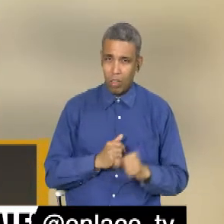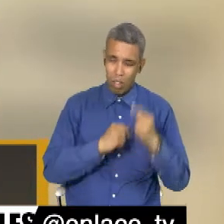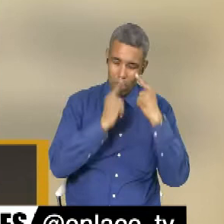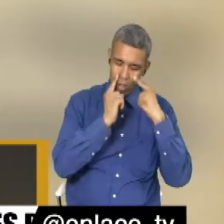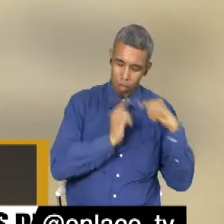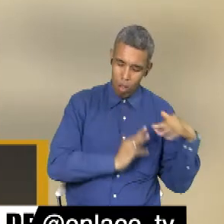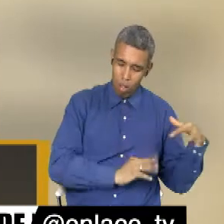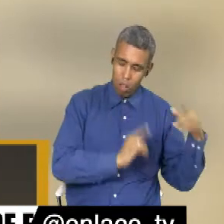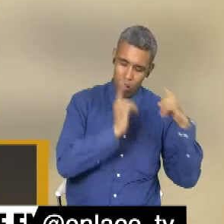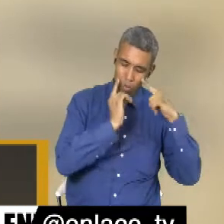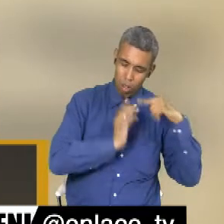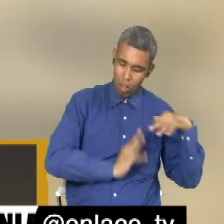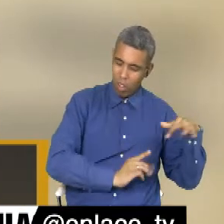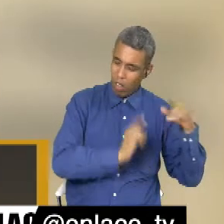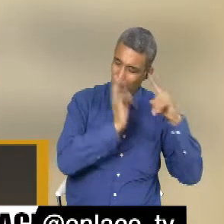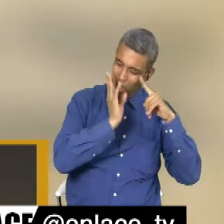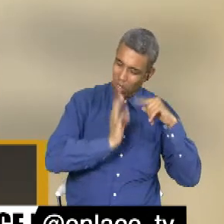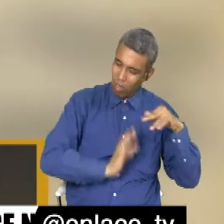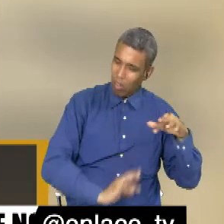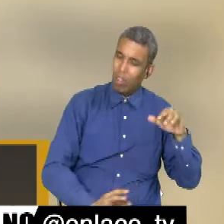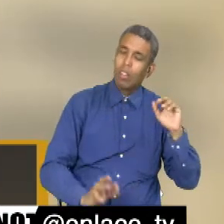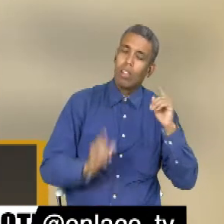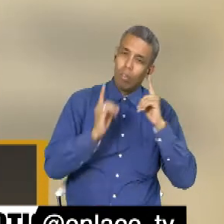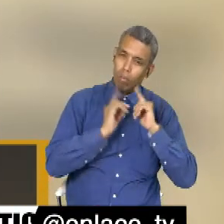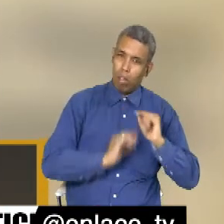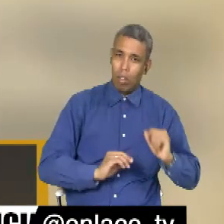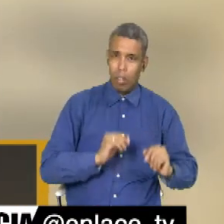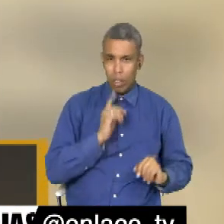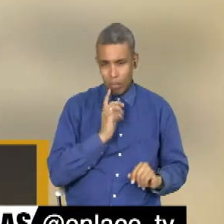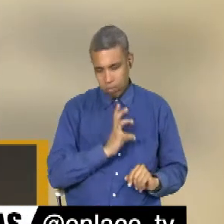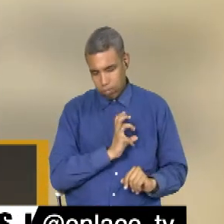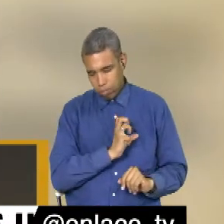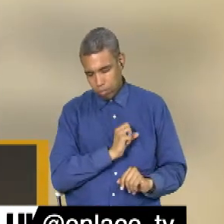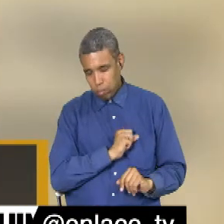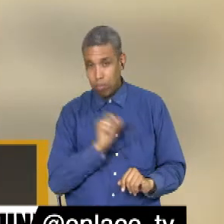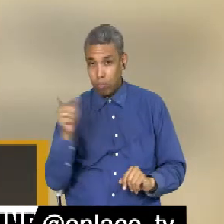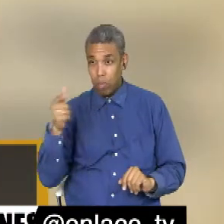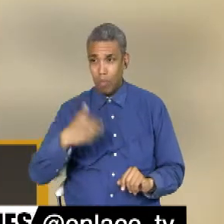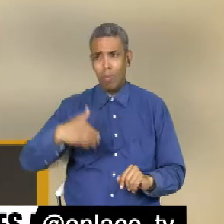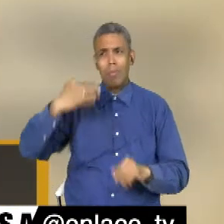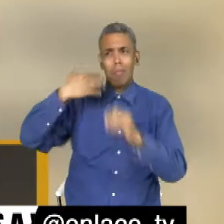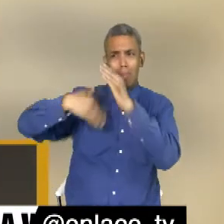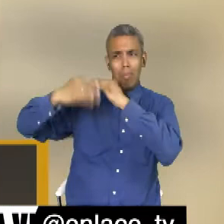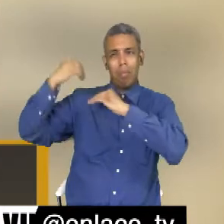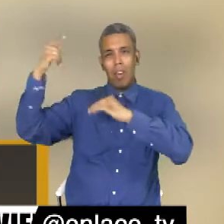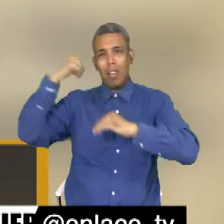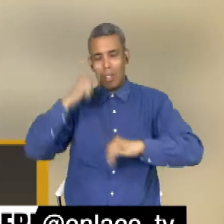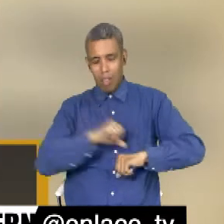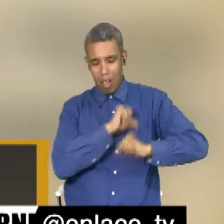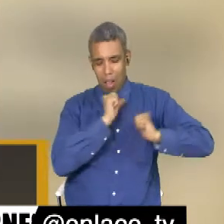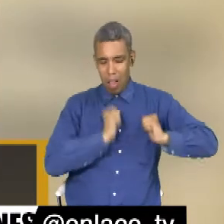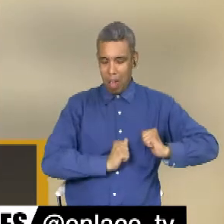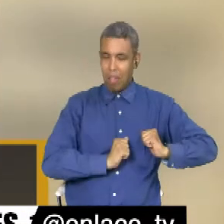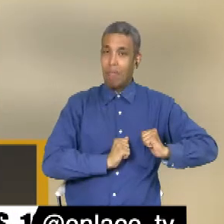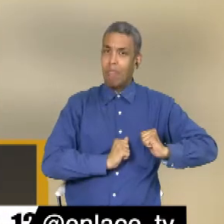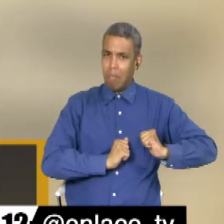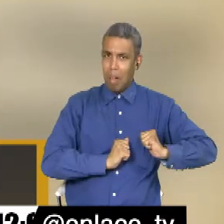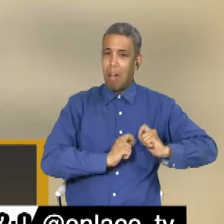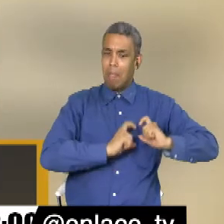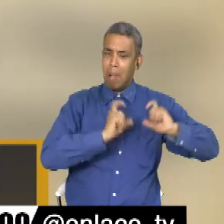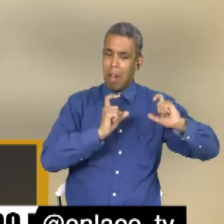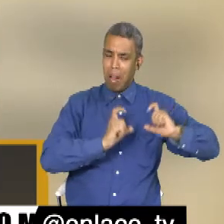cosas que me haces. Veo que se acabó el amor que tú tanto